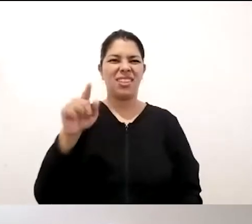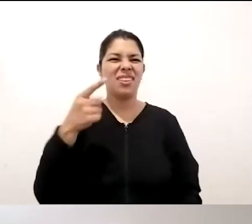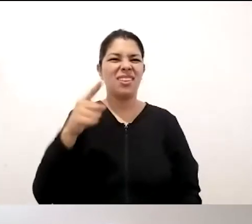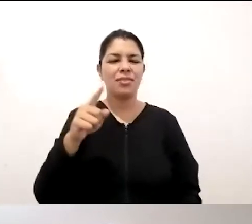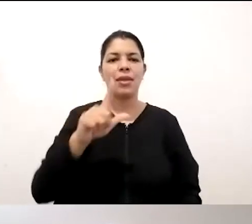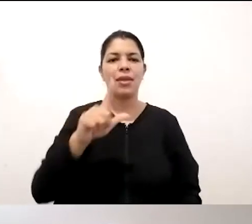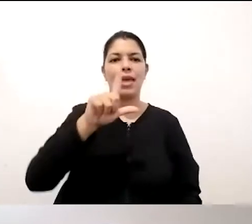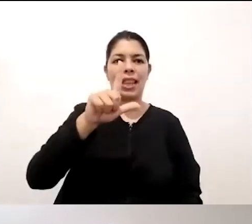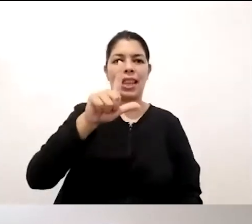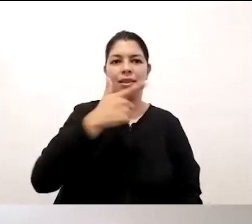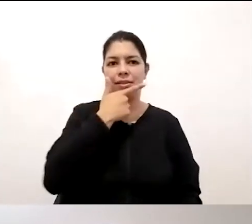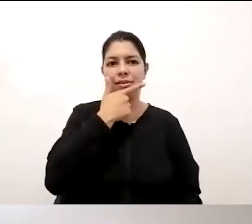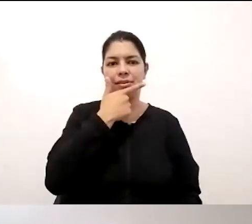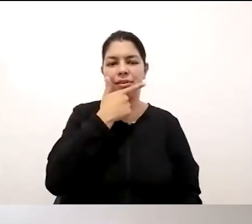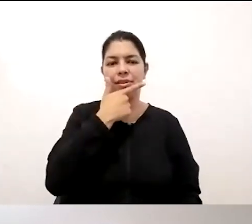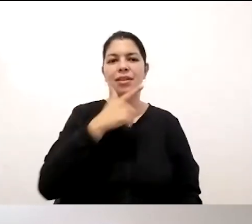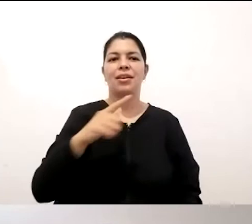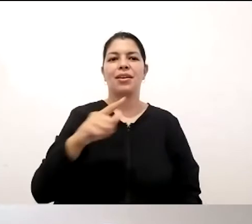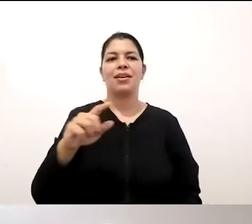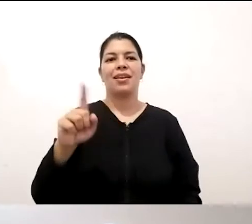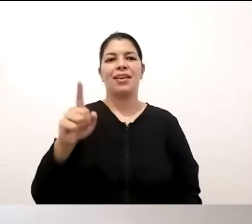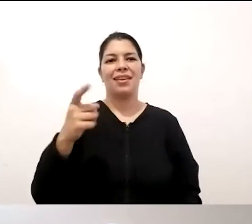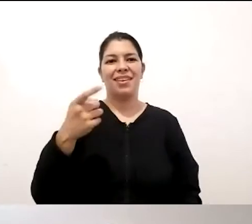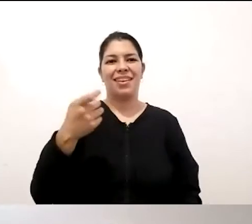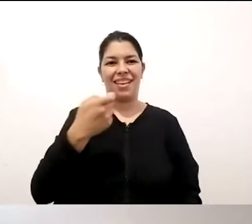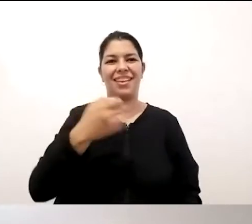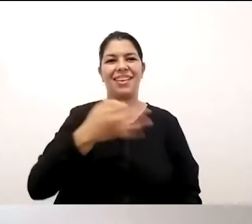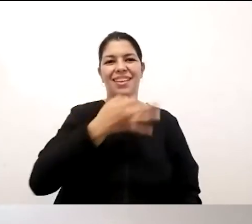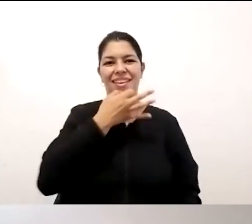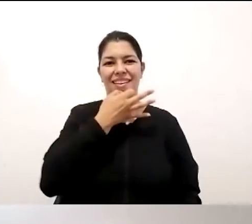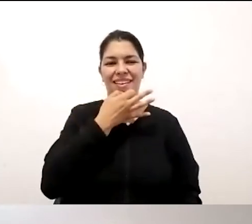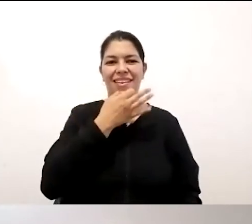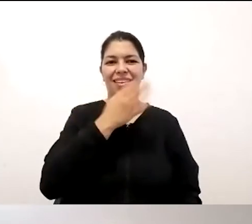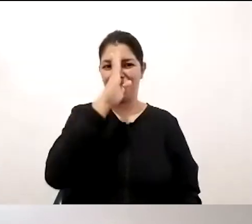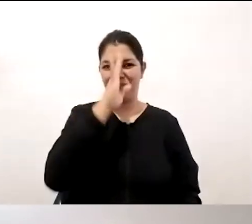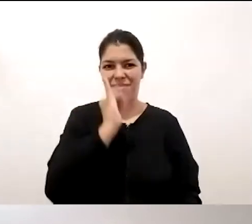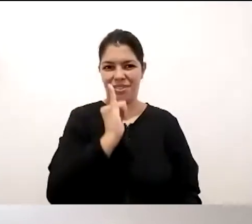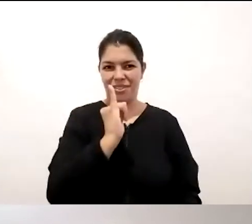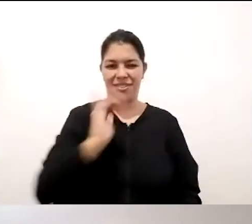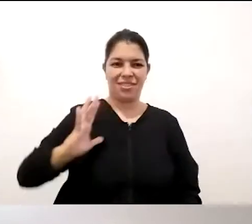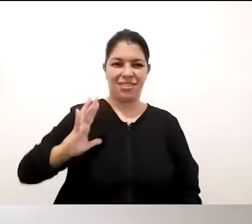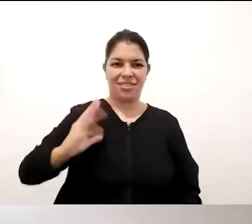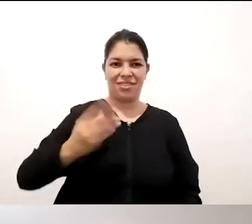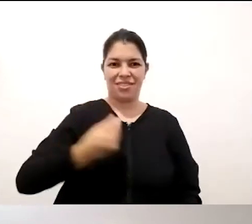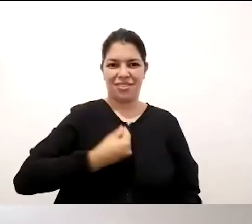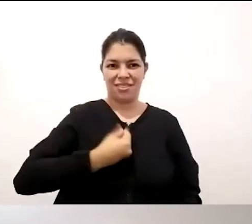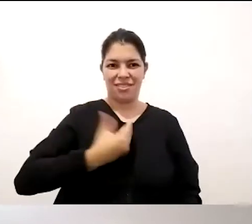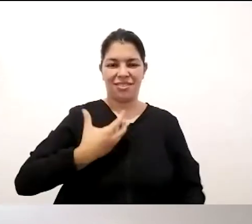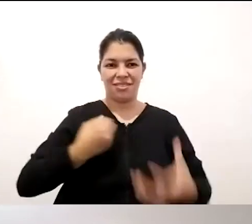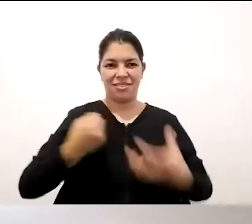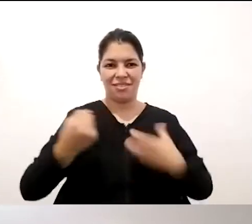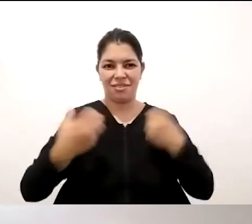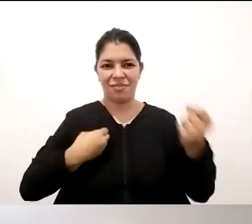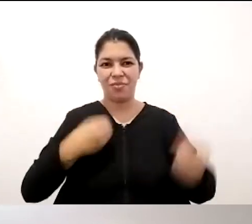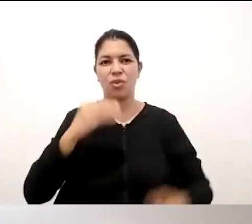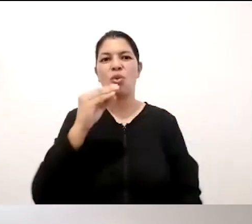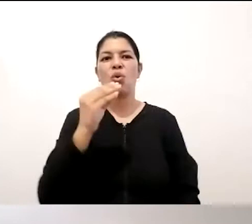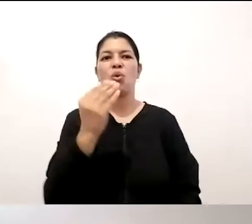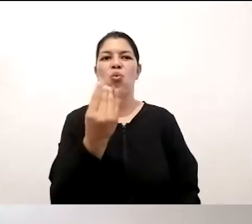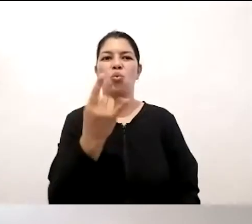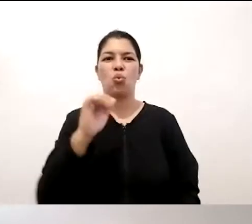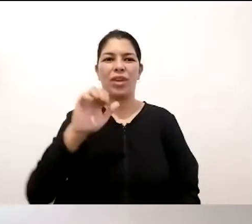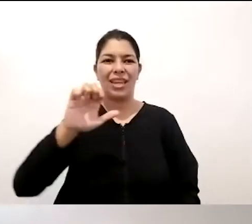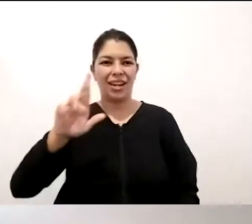gays, bisexuales, transexuales, transgénero, intersexuales, queer, más las otras denominaciones,